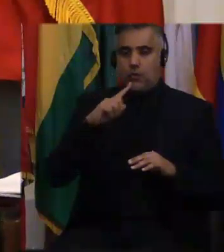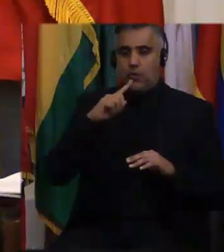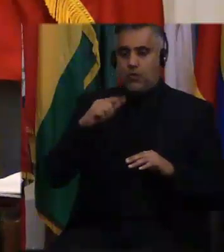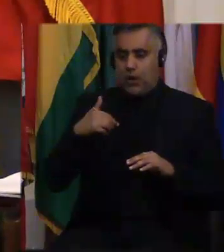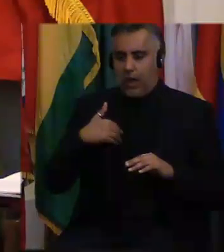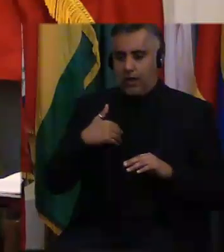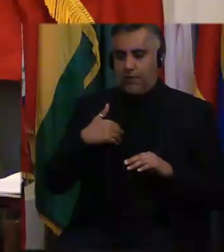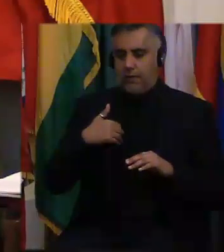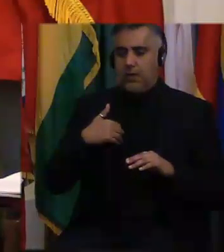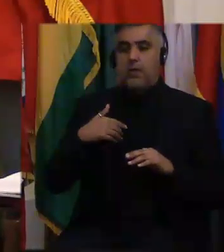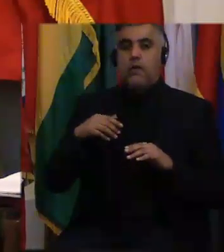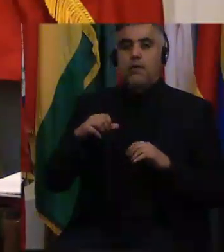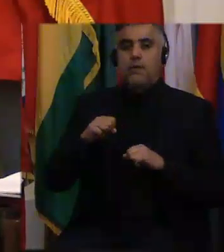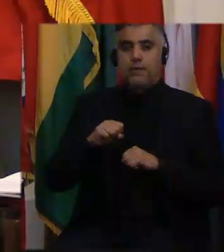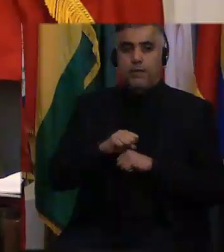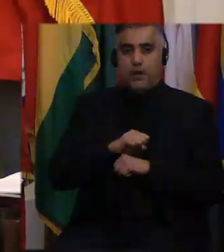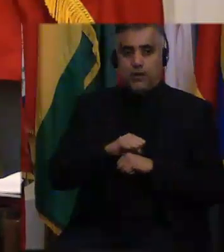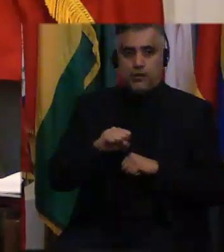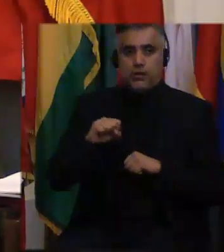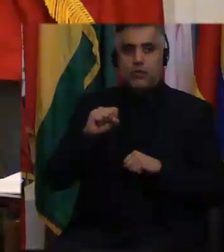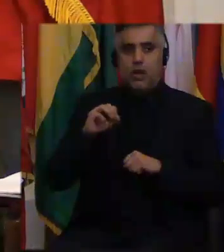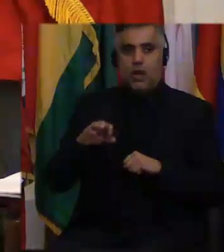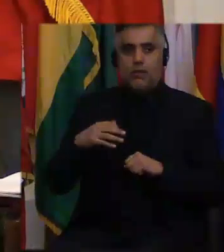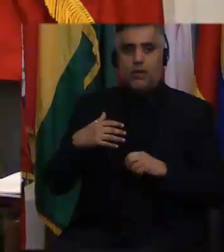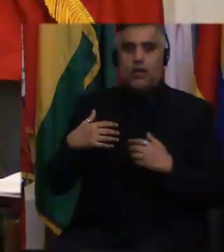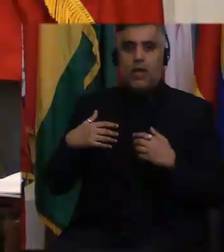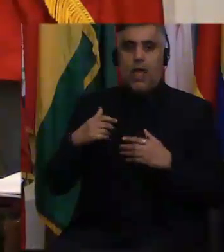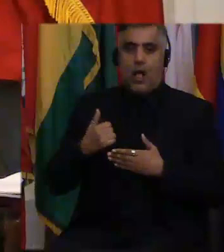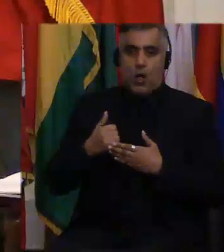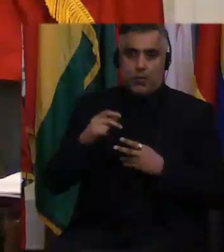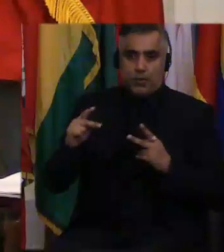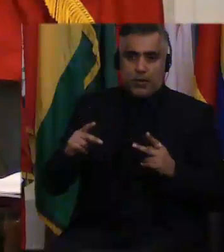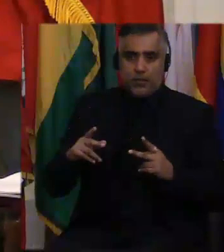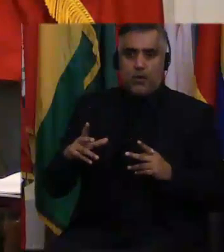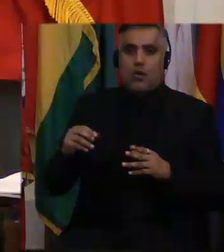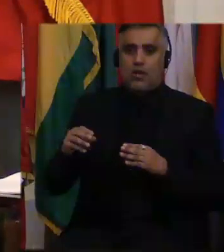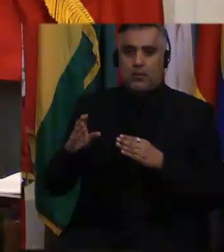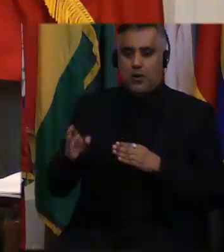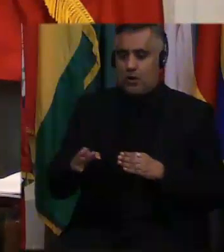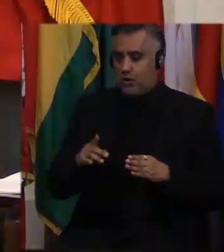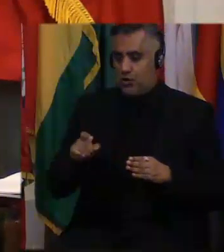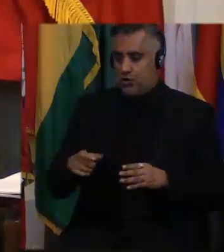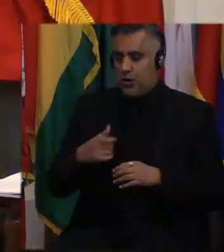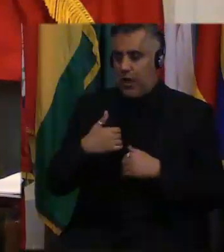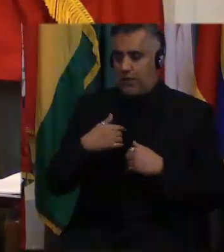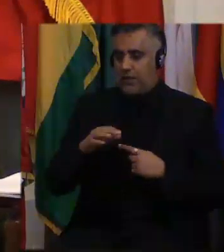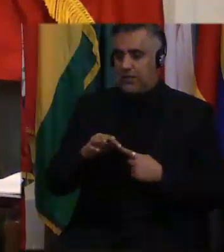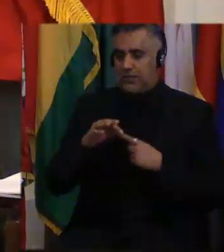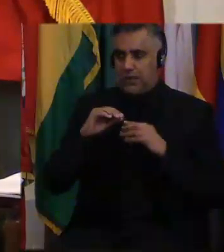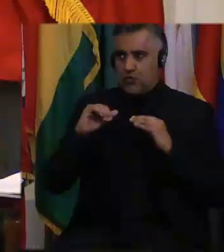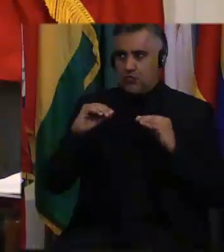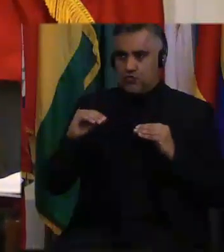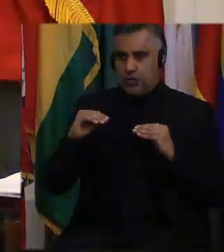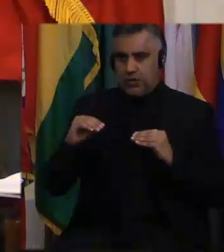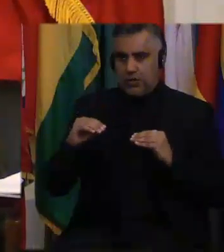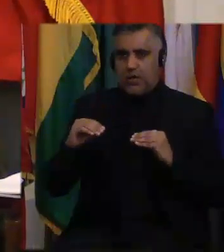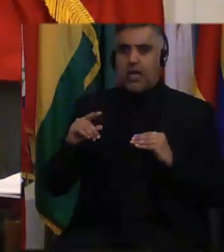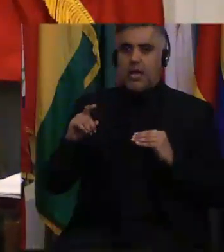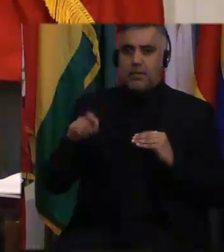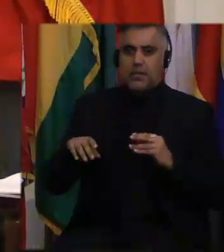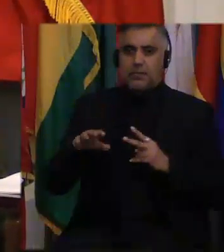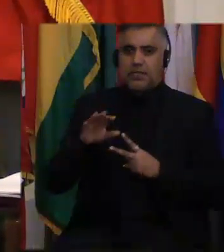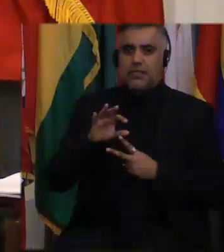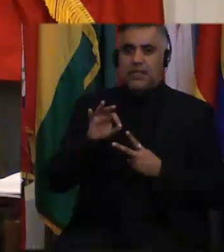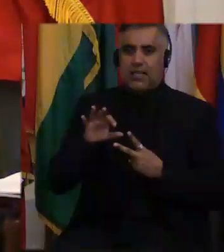de mantener el orden en esas situaciones hayan recibido un entrenamiento especial y sean seleccionados con mucho cuidado,